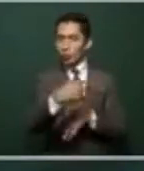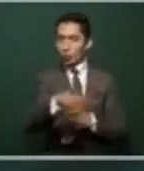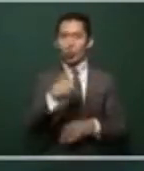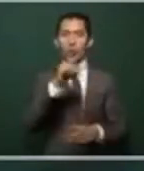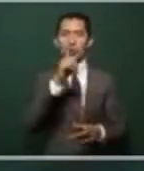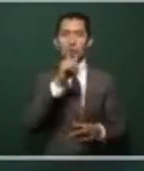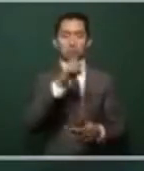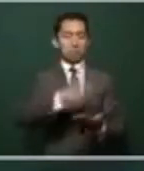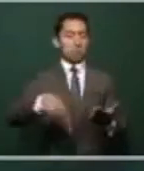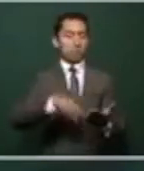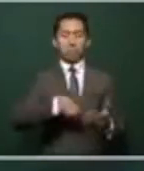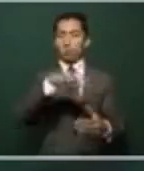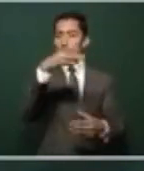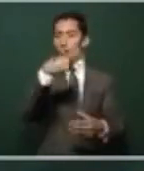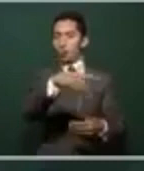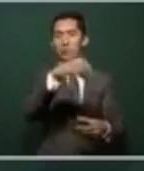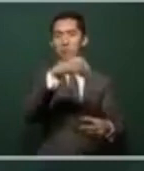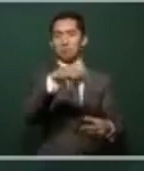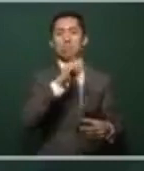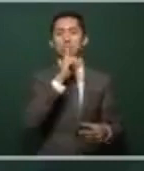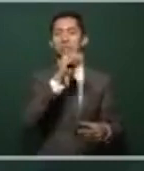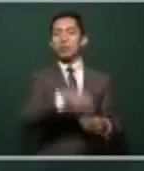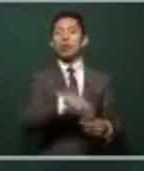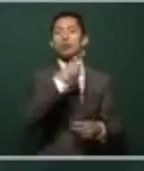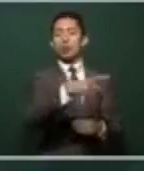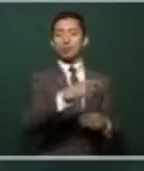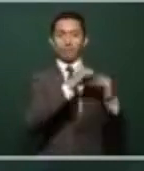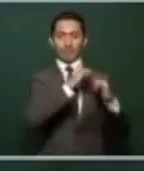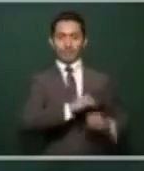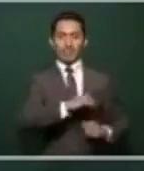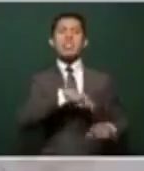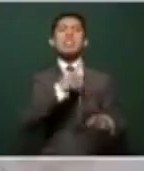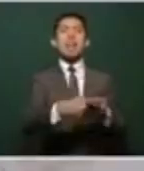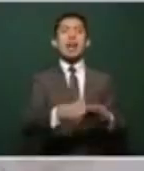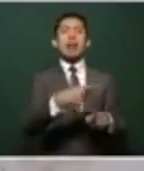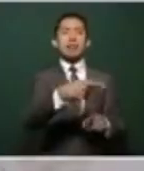secreto, a sus dirigentes.